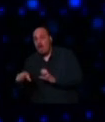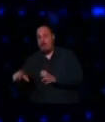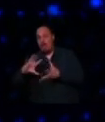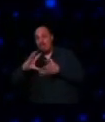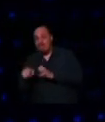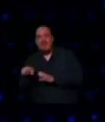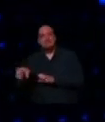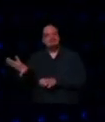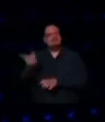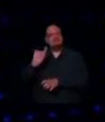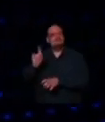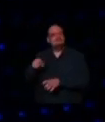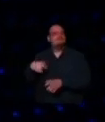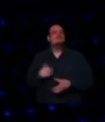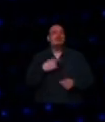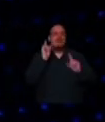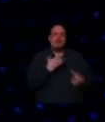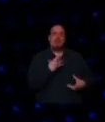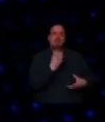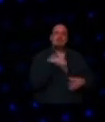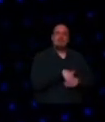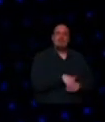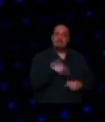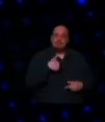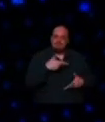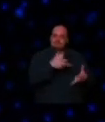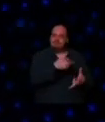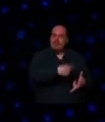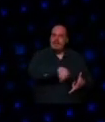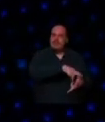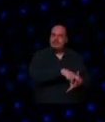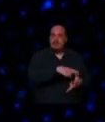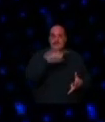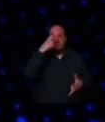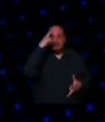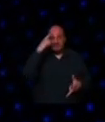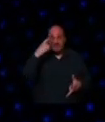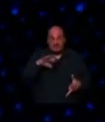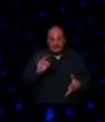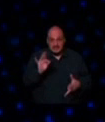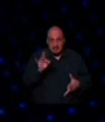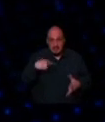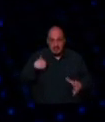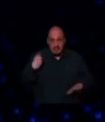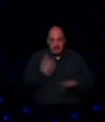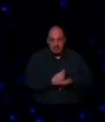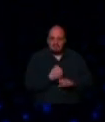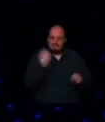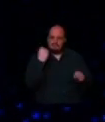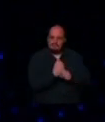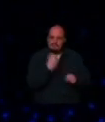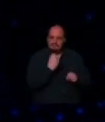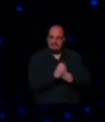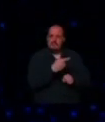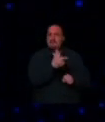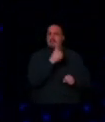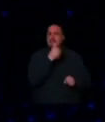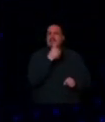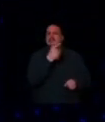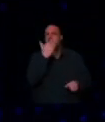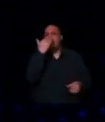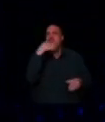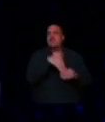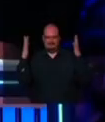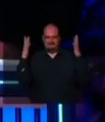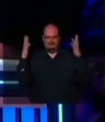ha cuestionado la veracidad de muchas. Pasa muchas veces que hay un sector de la